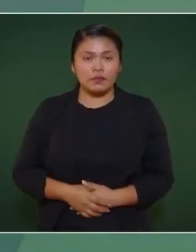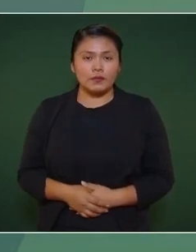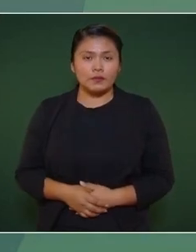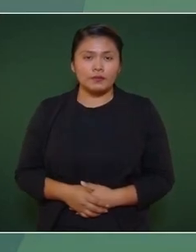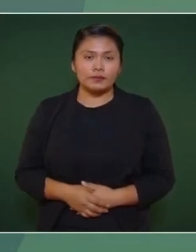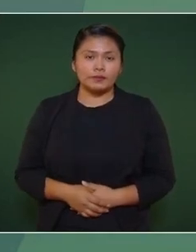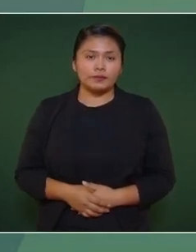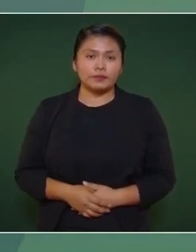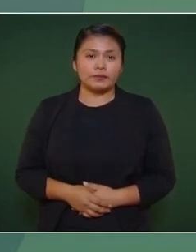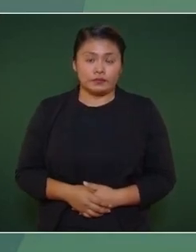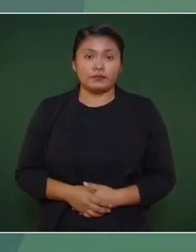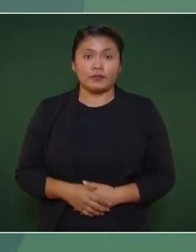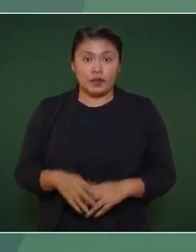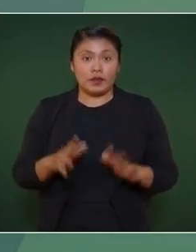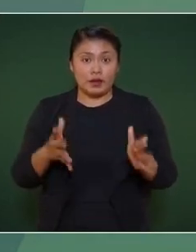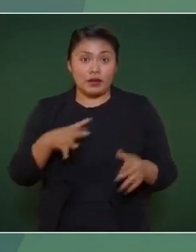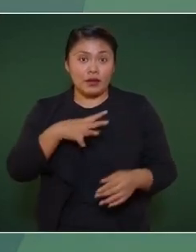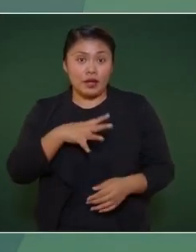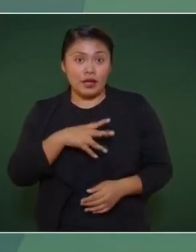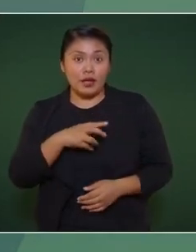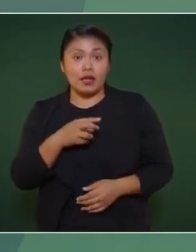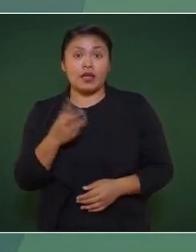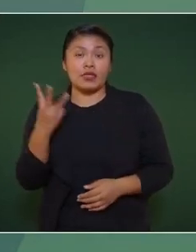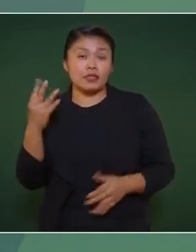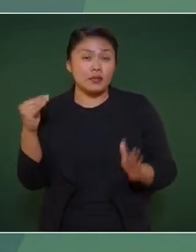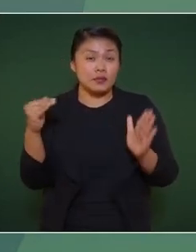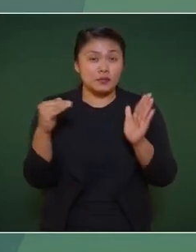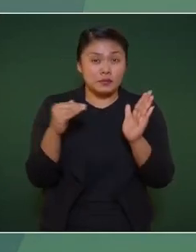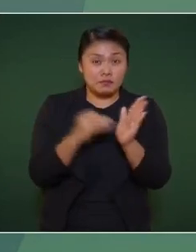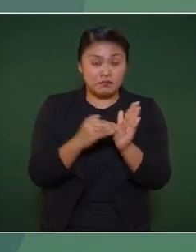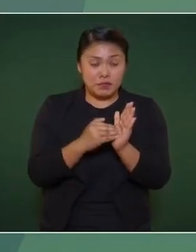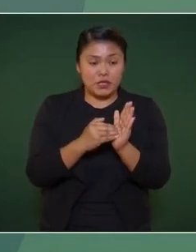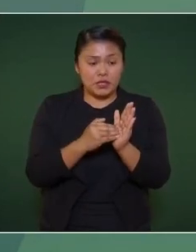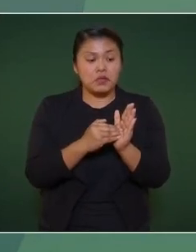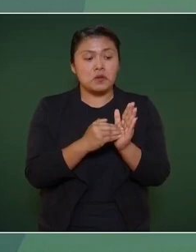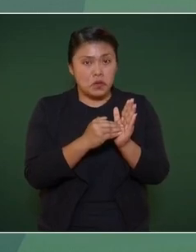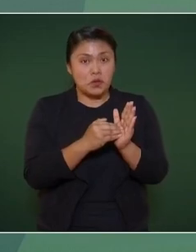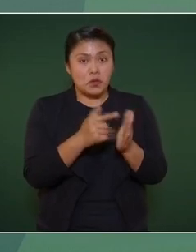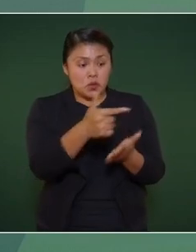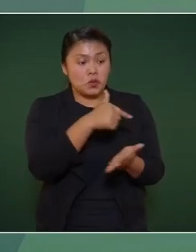cerca de 3,000 sucursales del Banco del Bienestar.